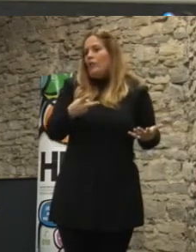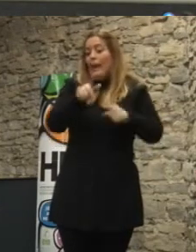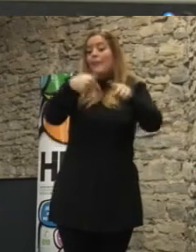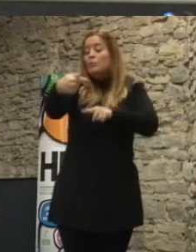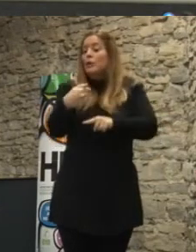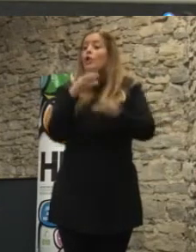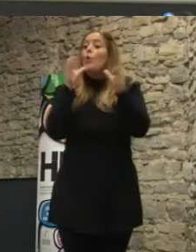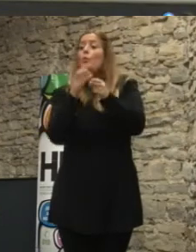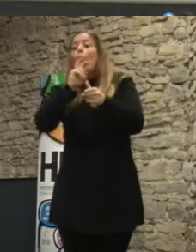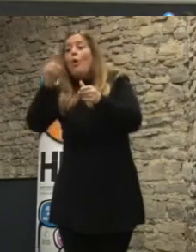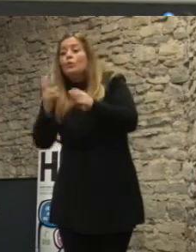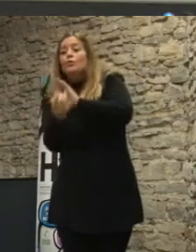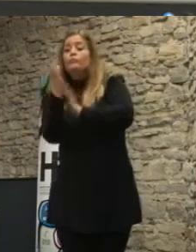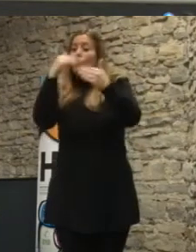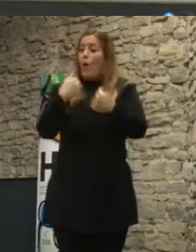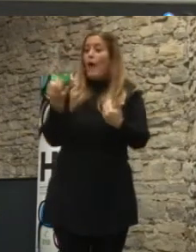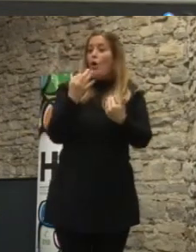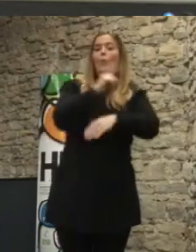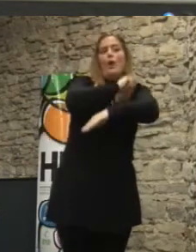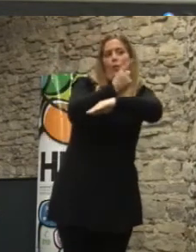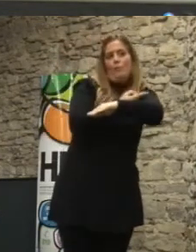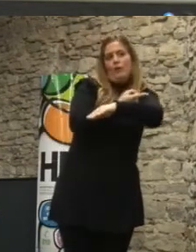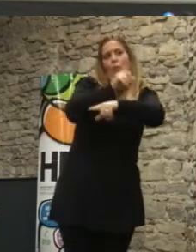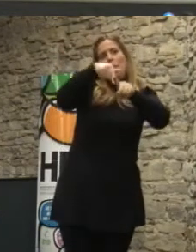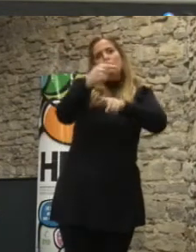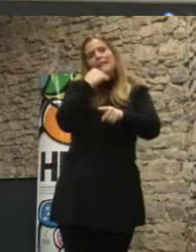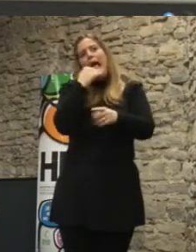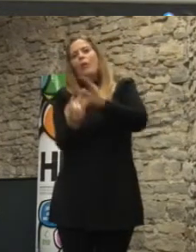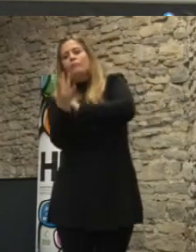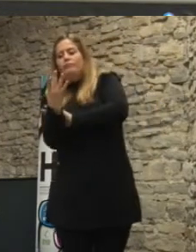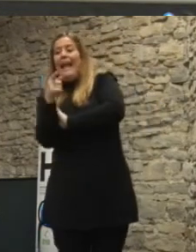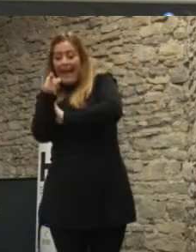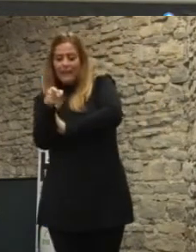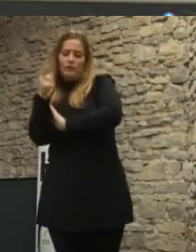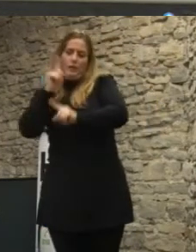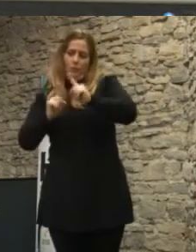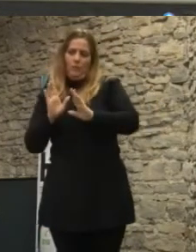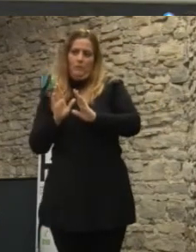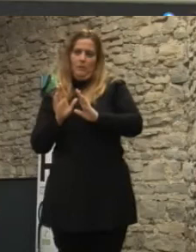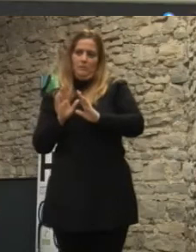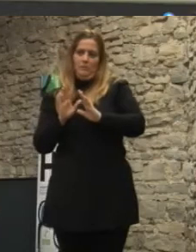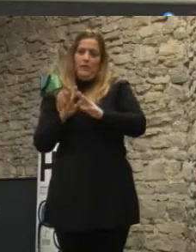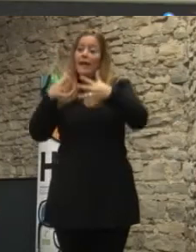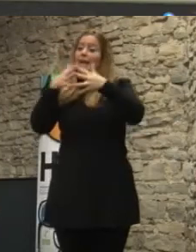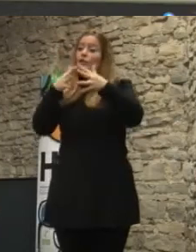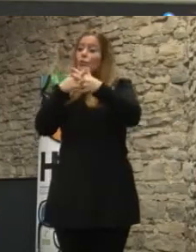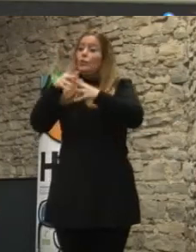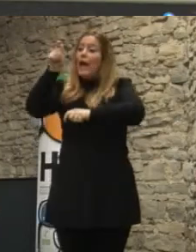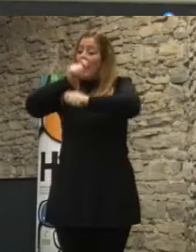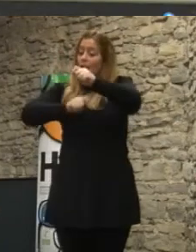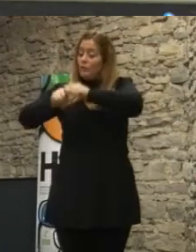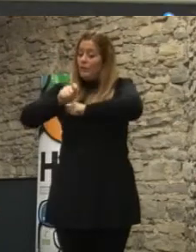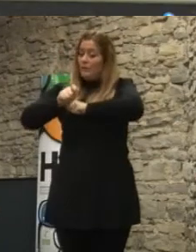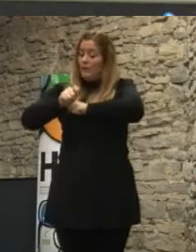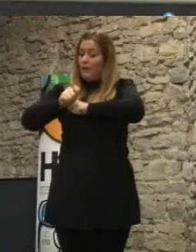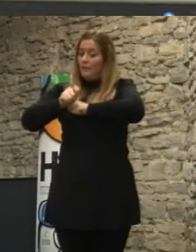o a lo vecinal o a lo que sea, ¿no? Entonces, pensemos en clave de la viveza que tiene que tener el ecosistema asociativo, más allá de,